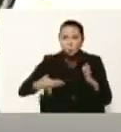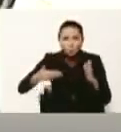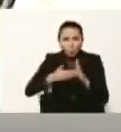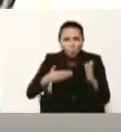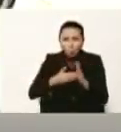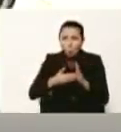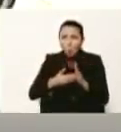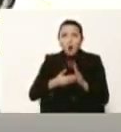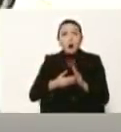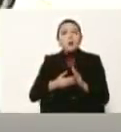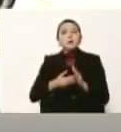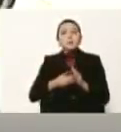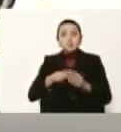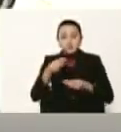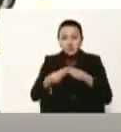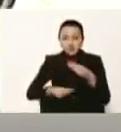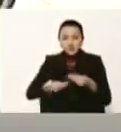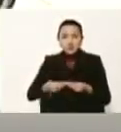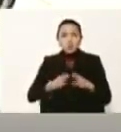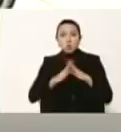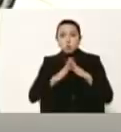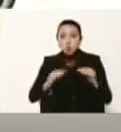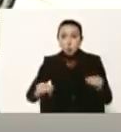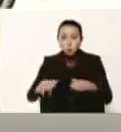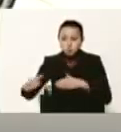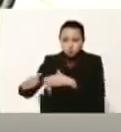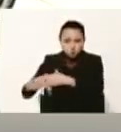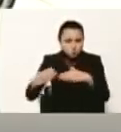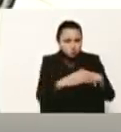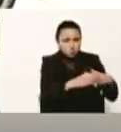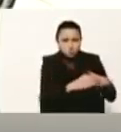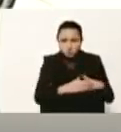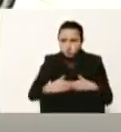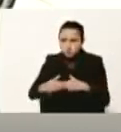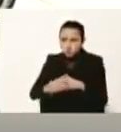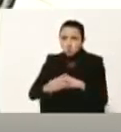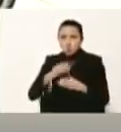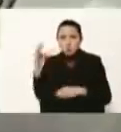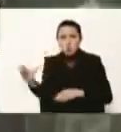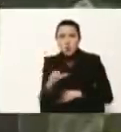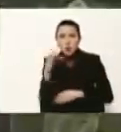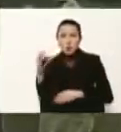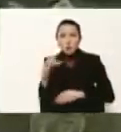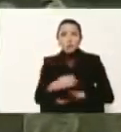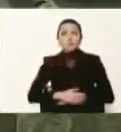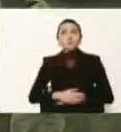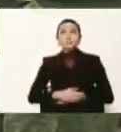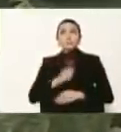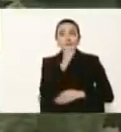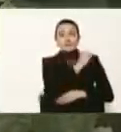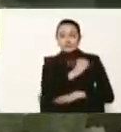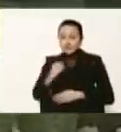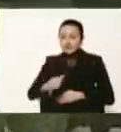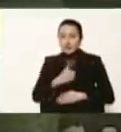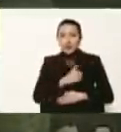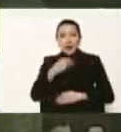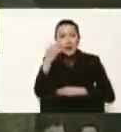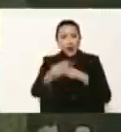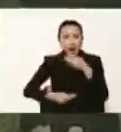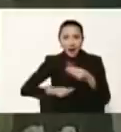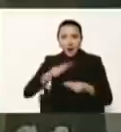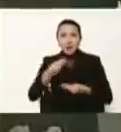sido víctimas de estos grupos delincuenciales que han actuado